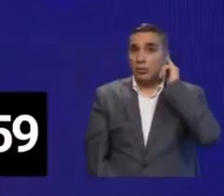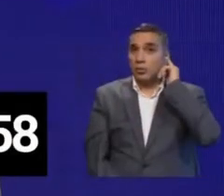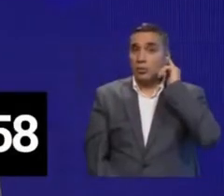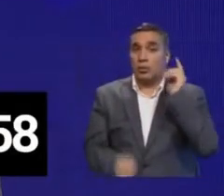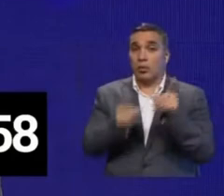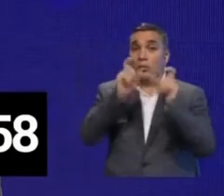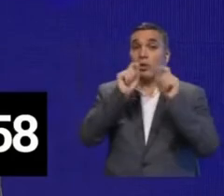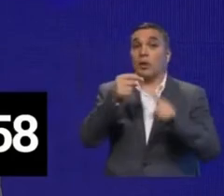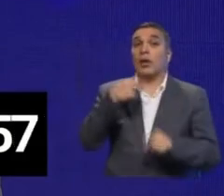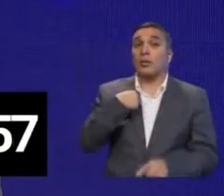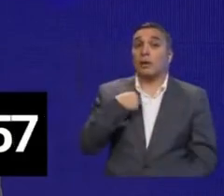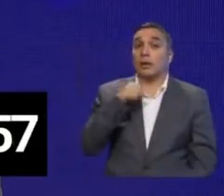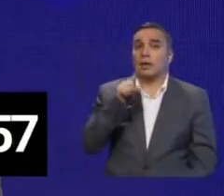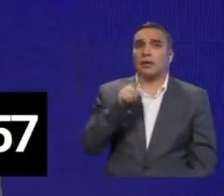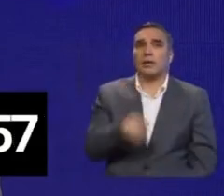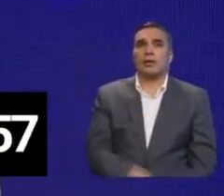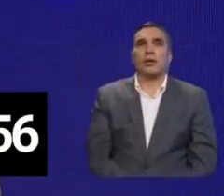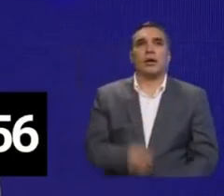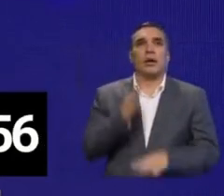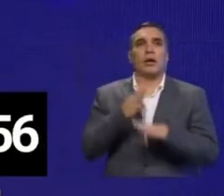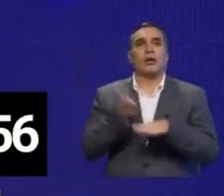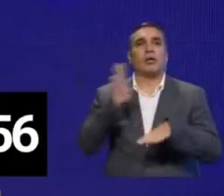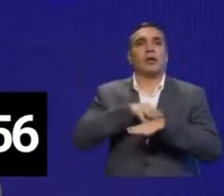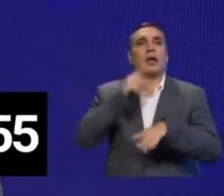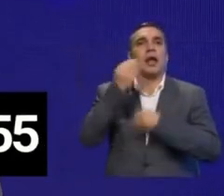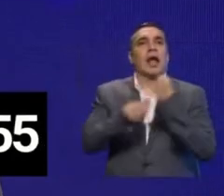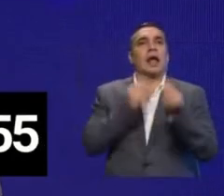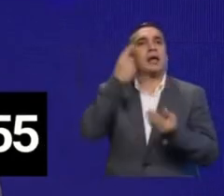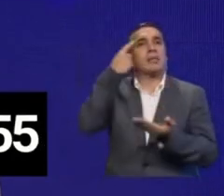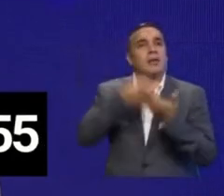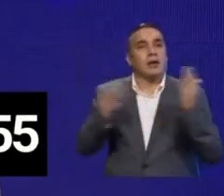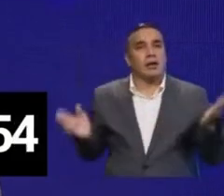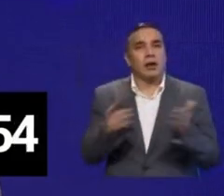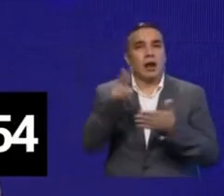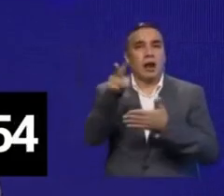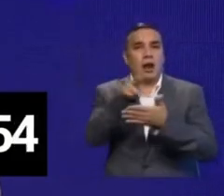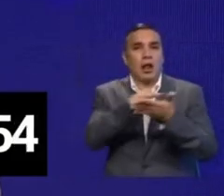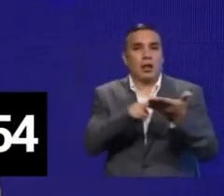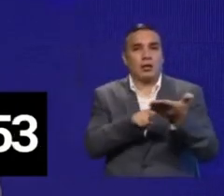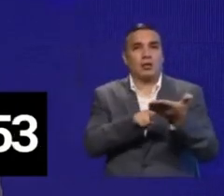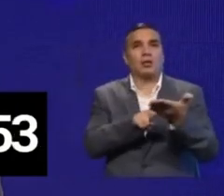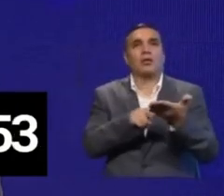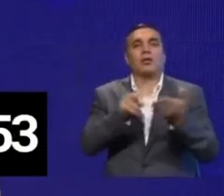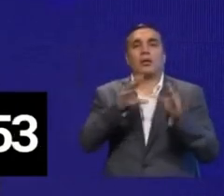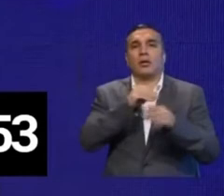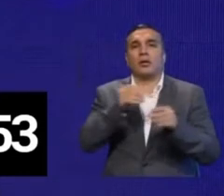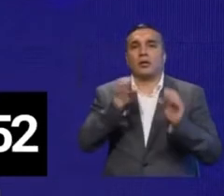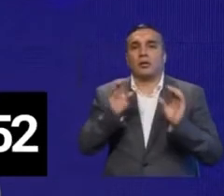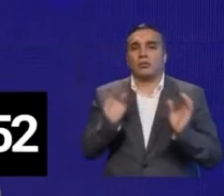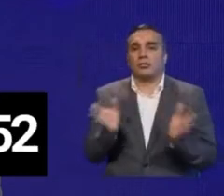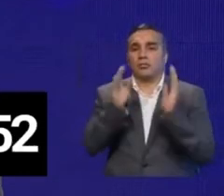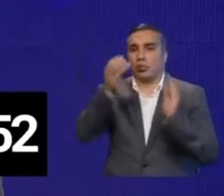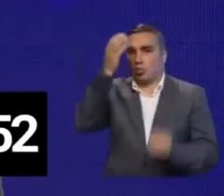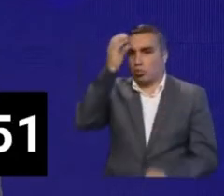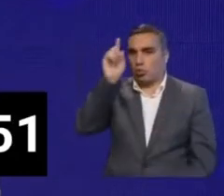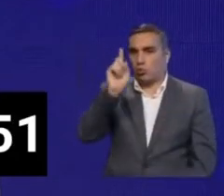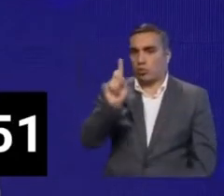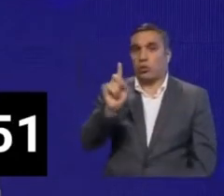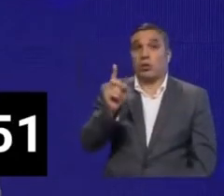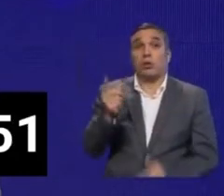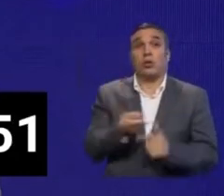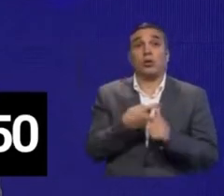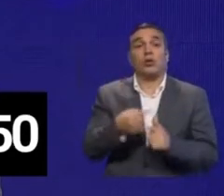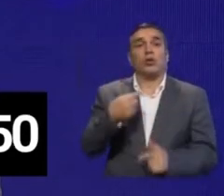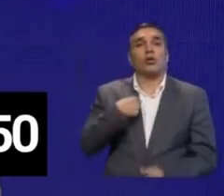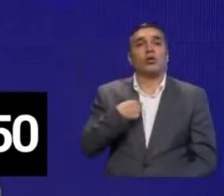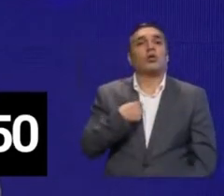hizo hace un momento, lógicamente hablaba acerca de qué se haría para fomentar la lectura y la manifestación cultural en este sentido. Y en ese sentido